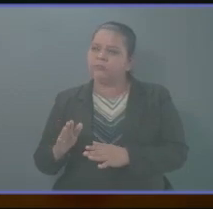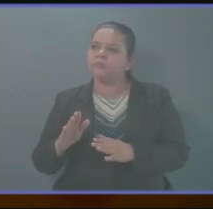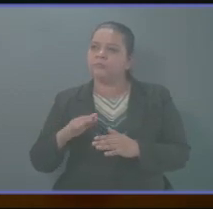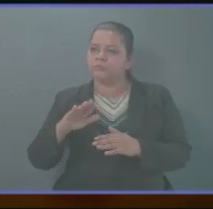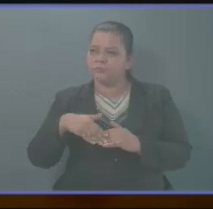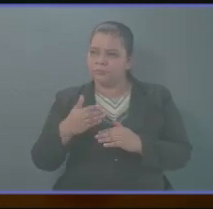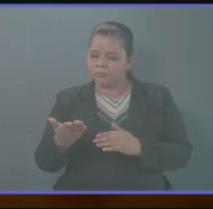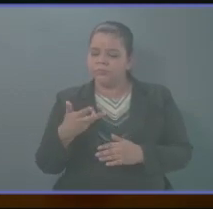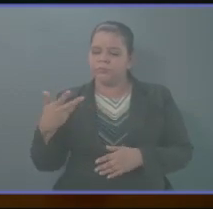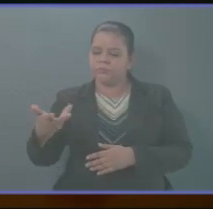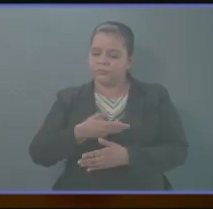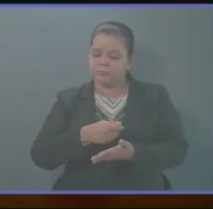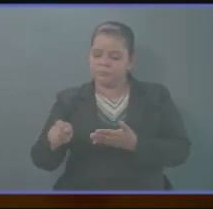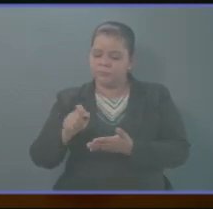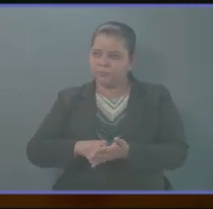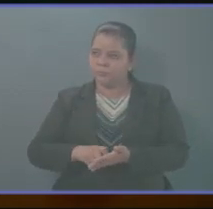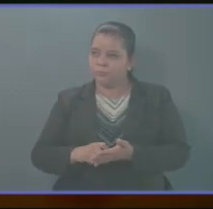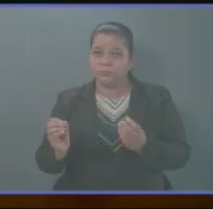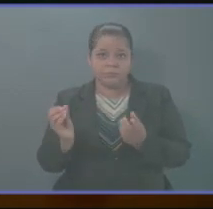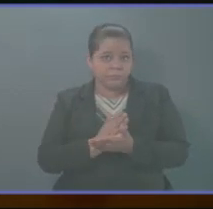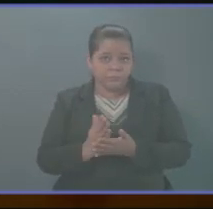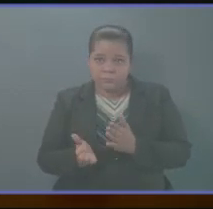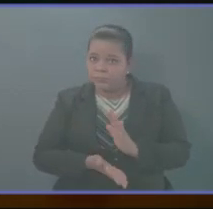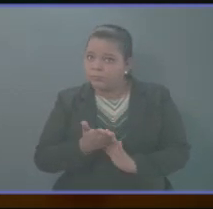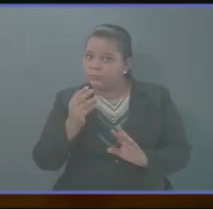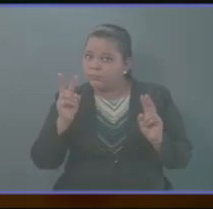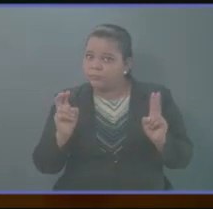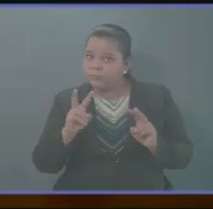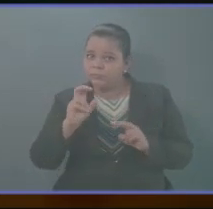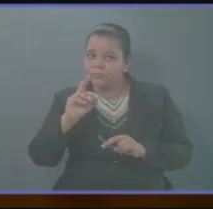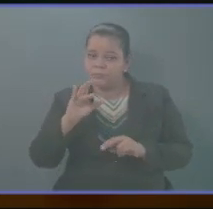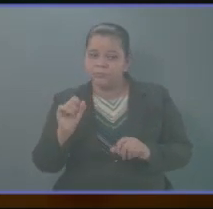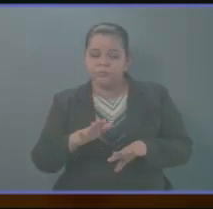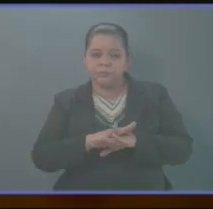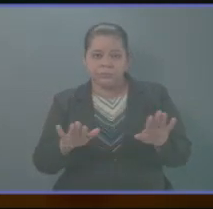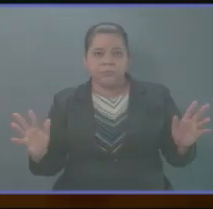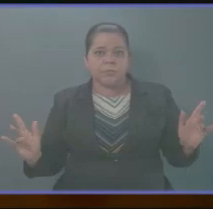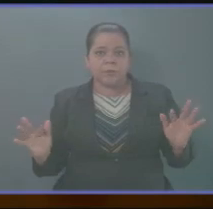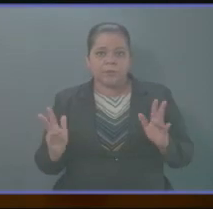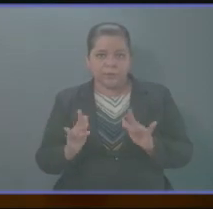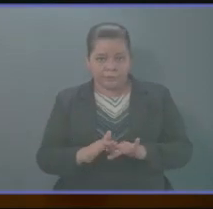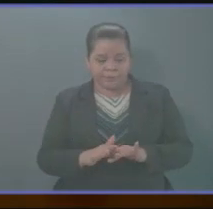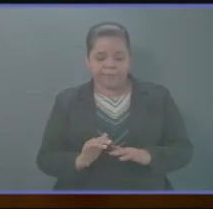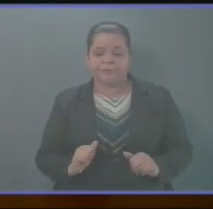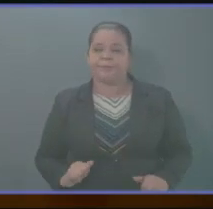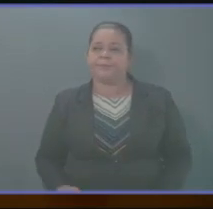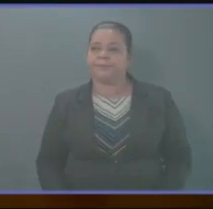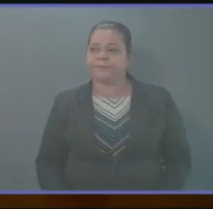Si no hay otro punto, varios, damos por cerrada esta sesión de trabajo.